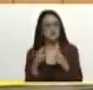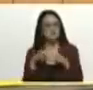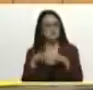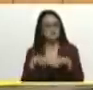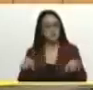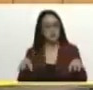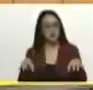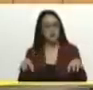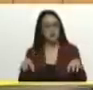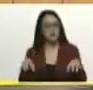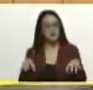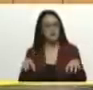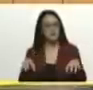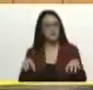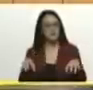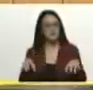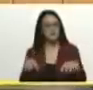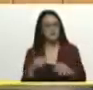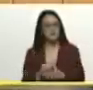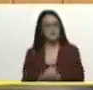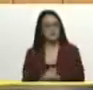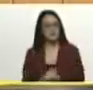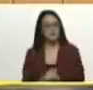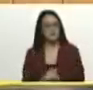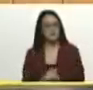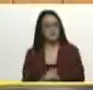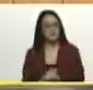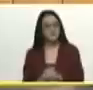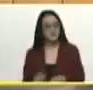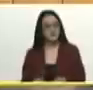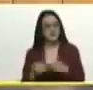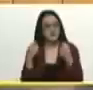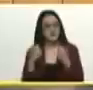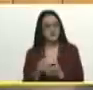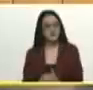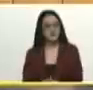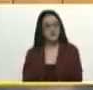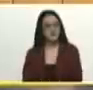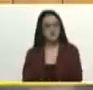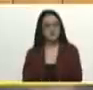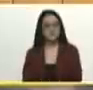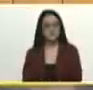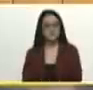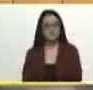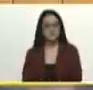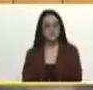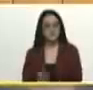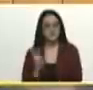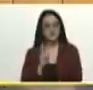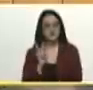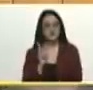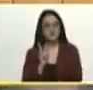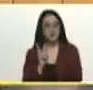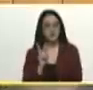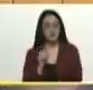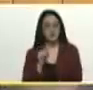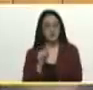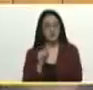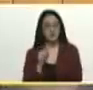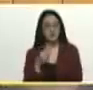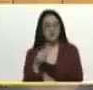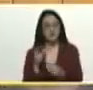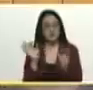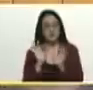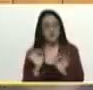subdividirlas, dividirlas y atropellarlas. A Venezuela se le aplicó un